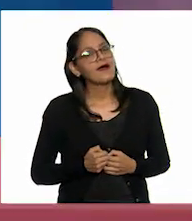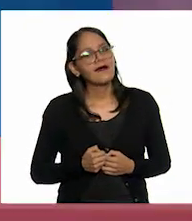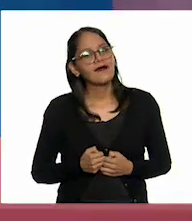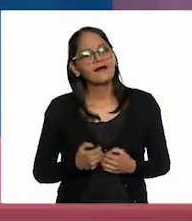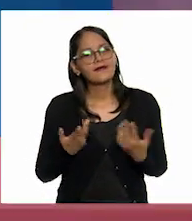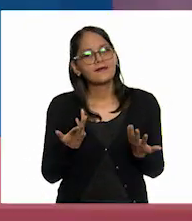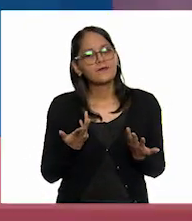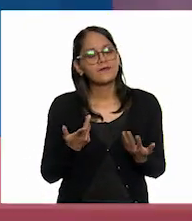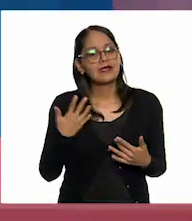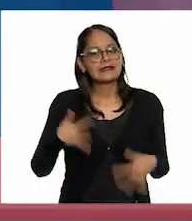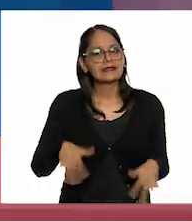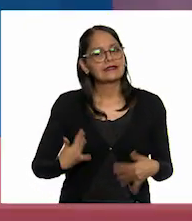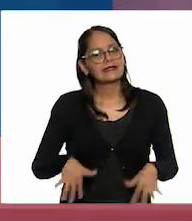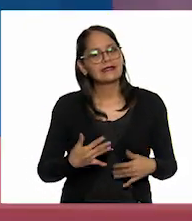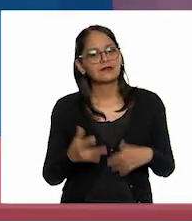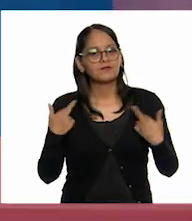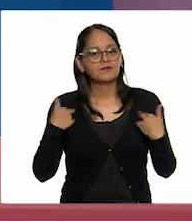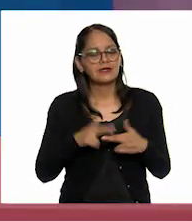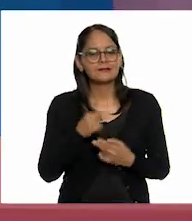Ay, híjole, maestra.